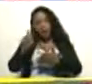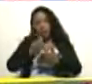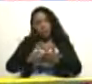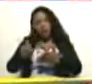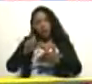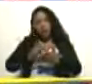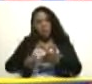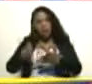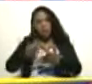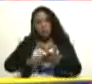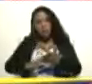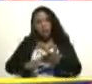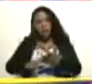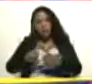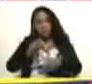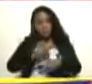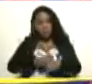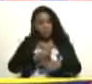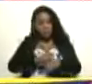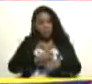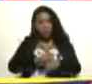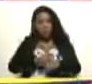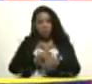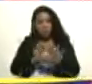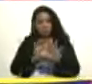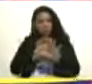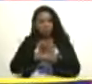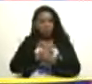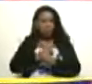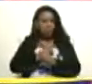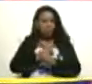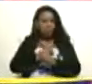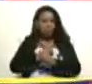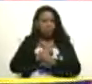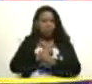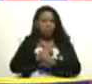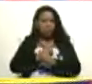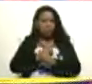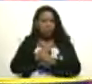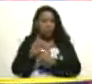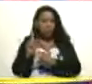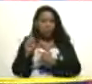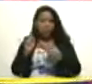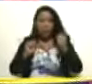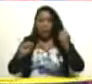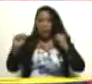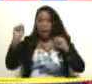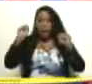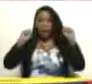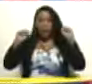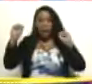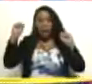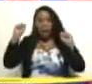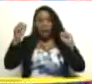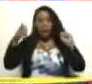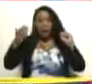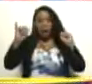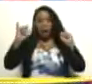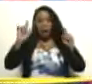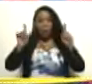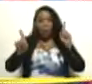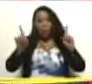que fue escrita en tiempos de oscuridad. Augusto Mijares se desesperaba de que hubiera